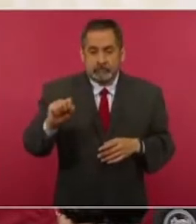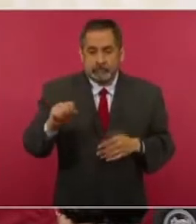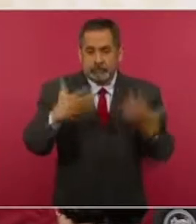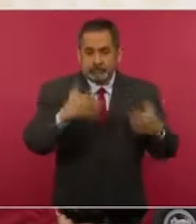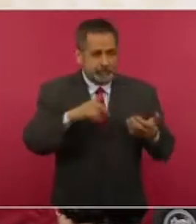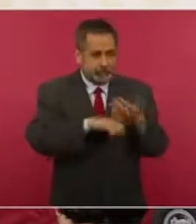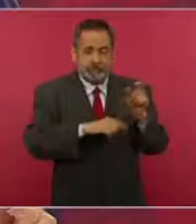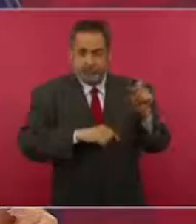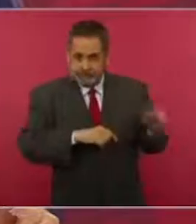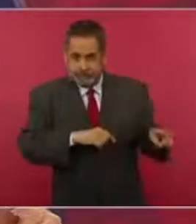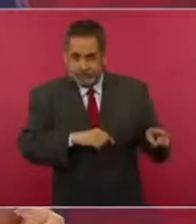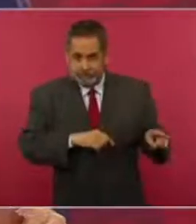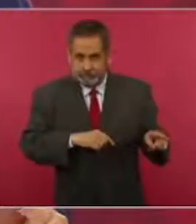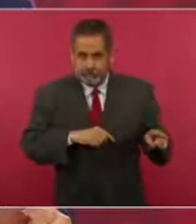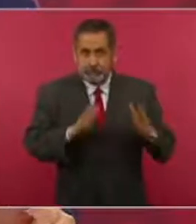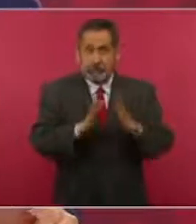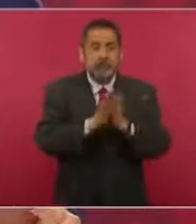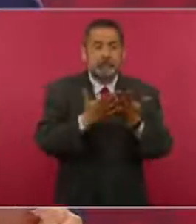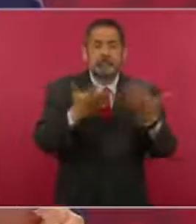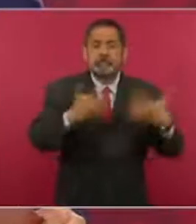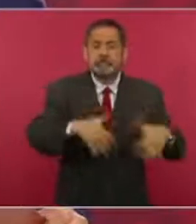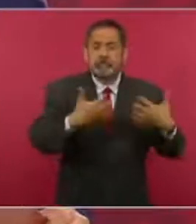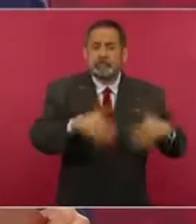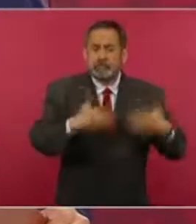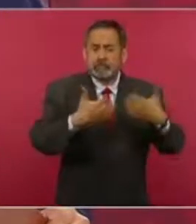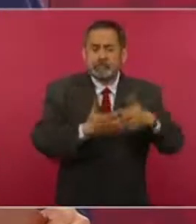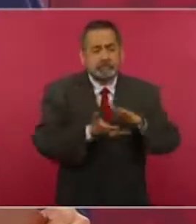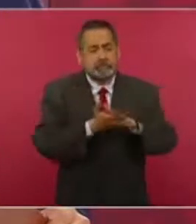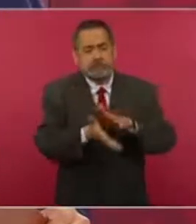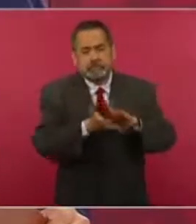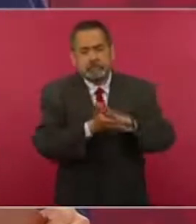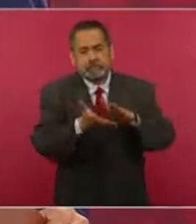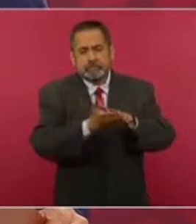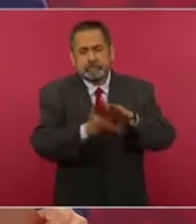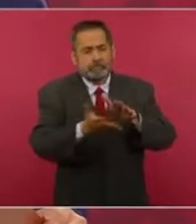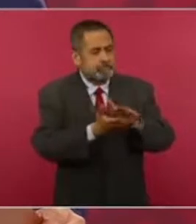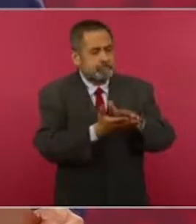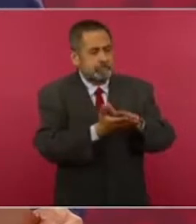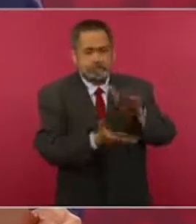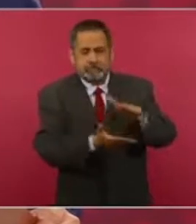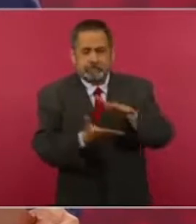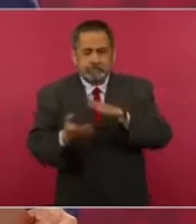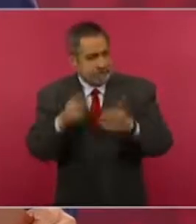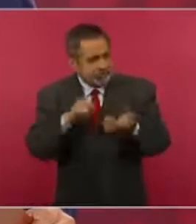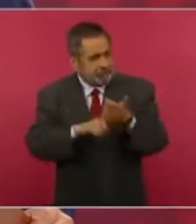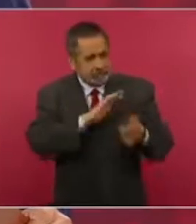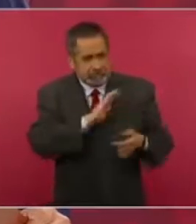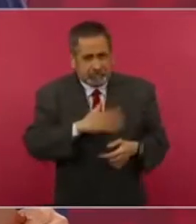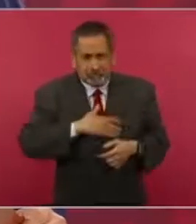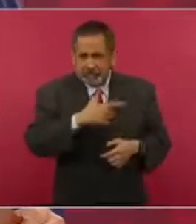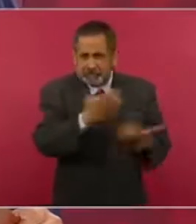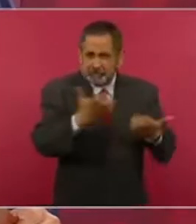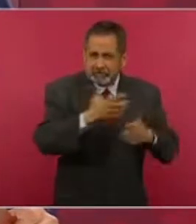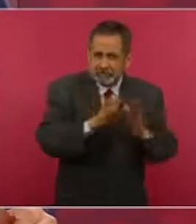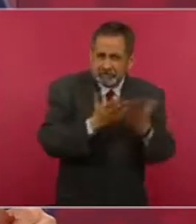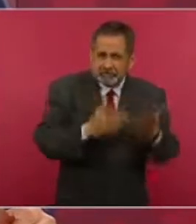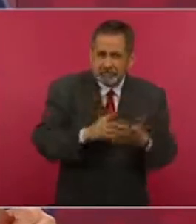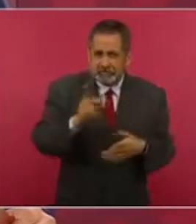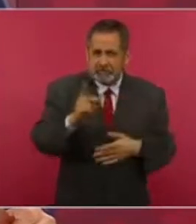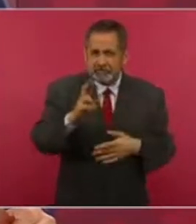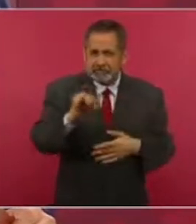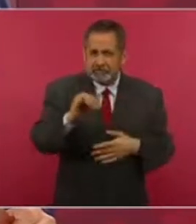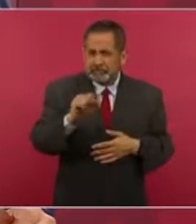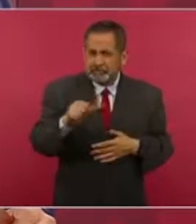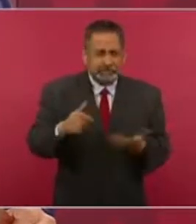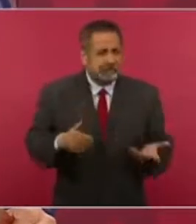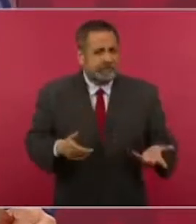empresa, hacía los libros, la prensa española, Prisa,